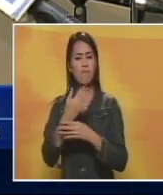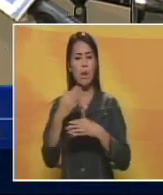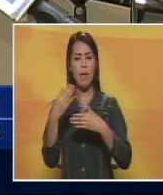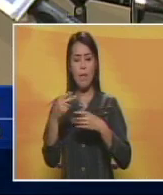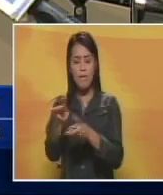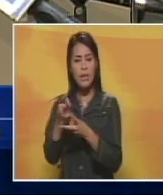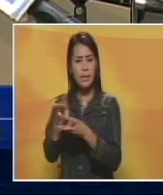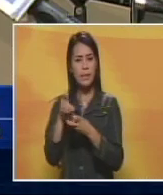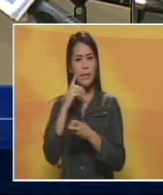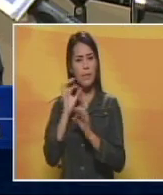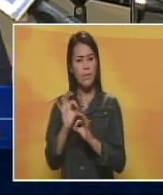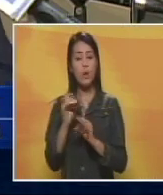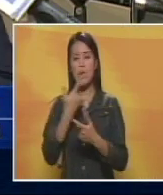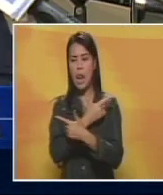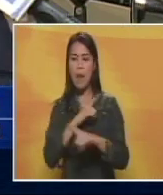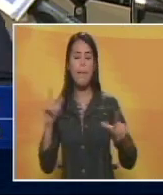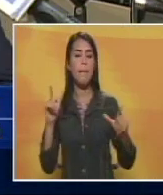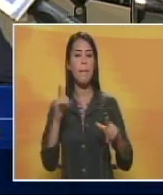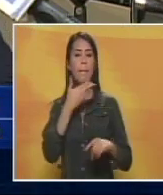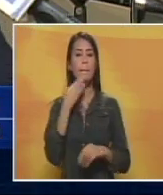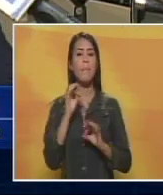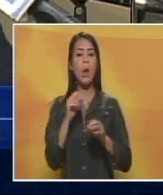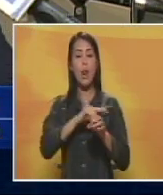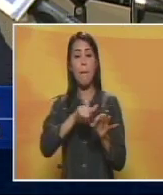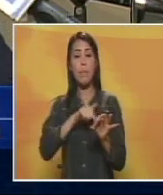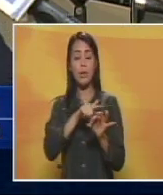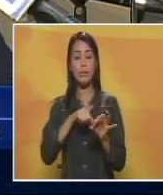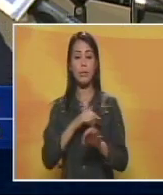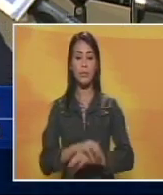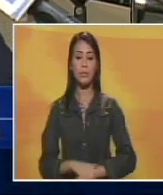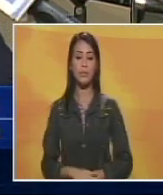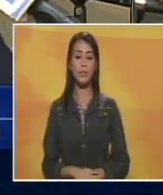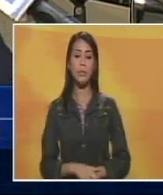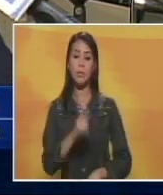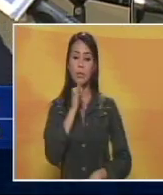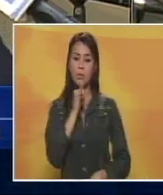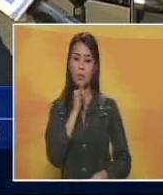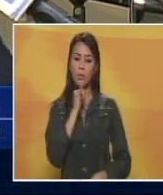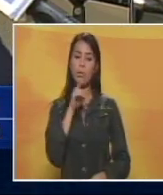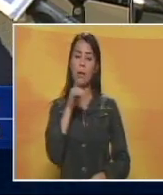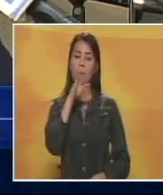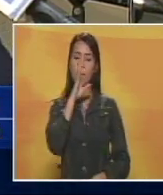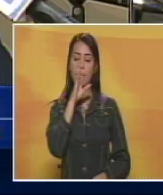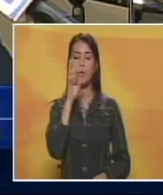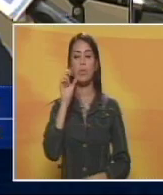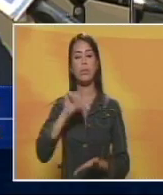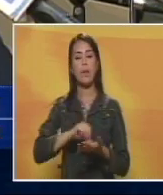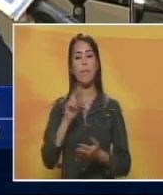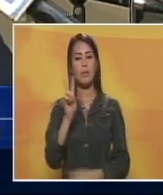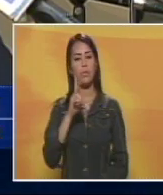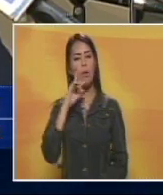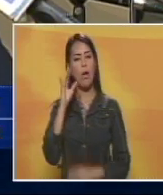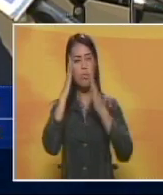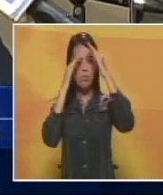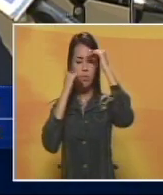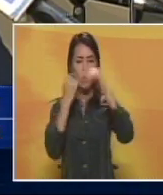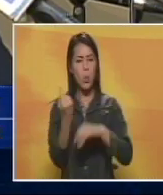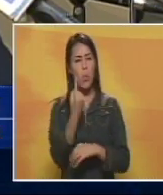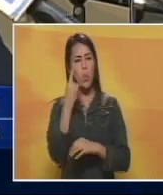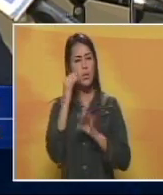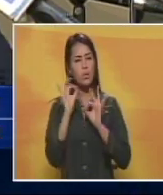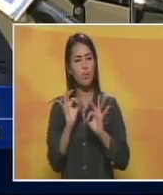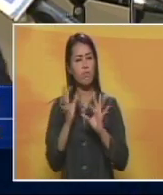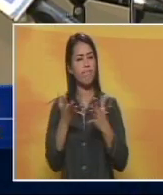y establezca la libre convertibilidad de la moneda. Señaló que el objetivo es que el Banco Central se concentre únicamente en